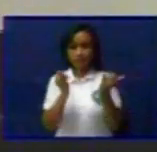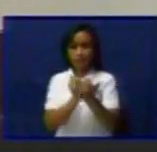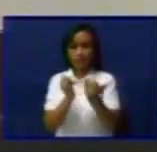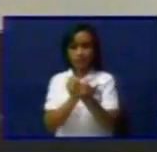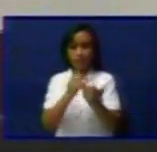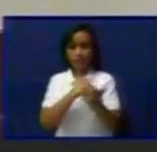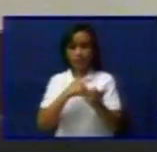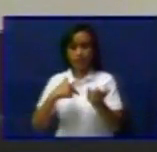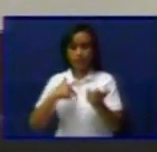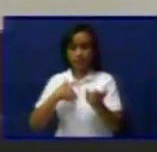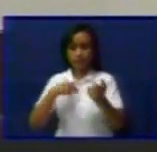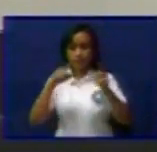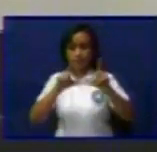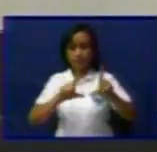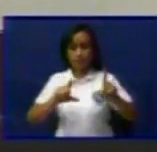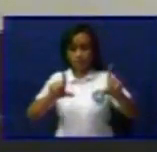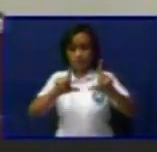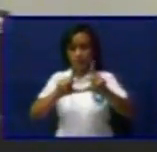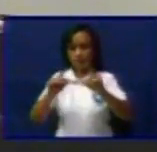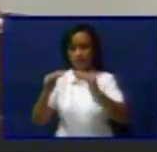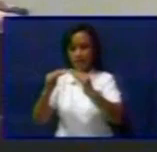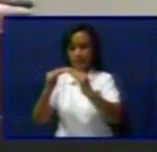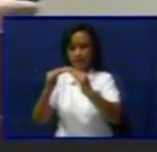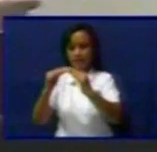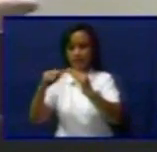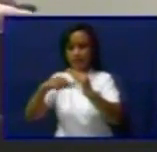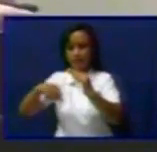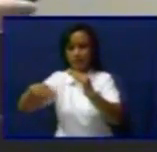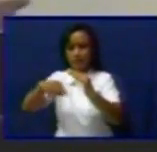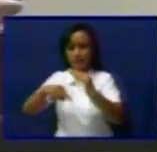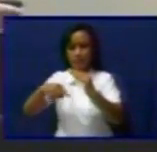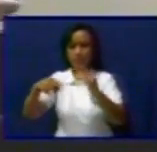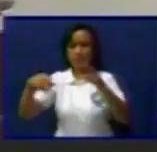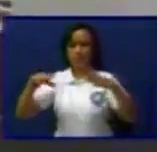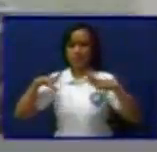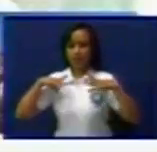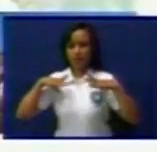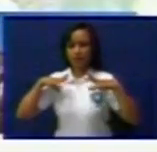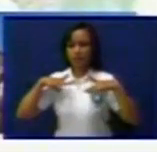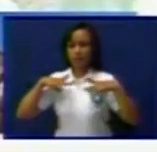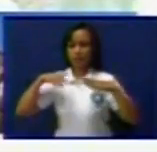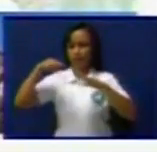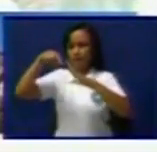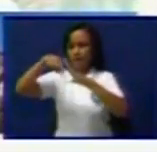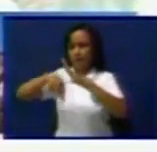También va a haber villas vacacionales en la zona más interior.